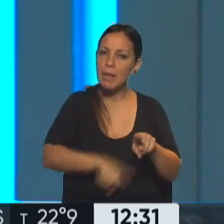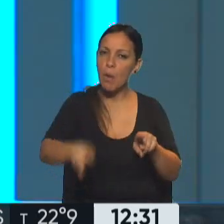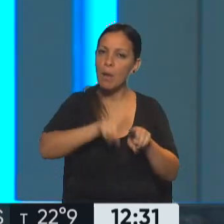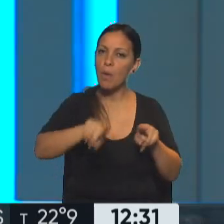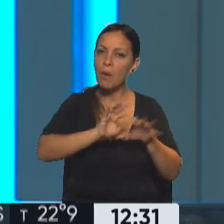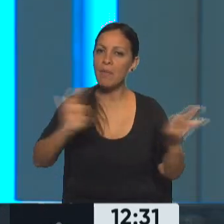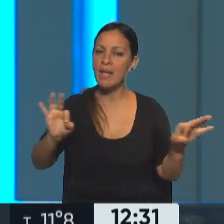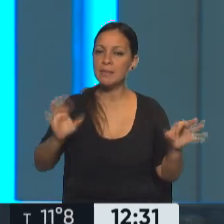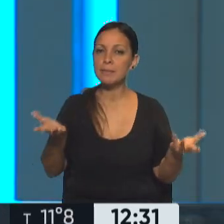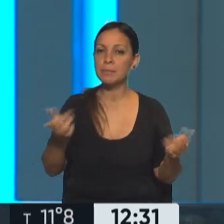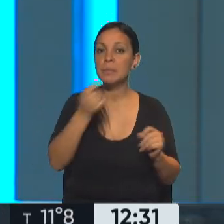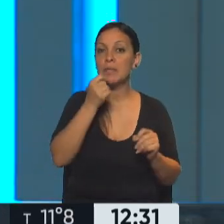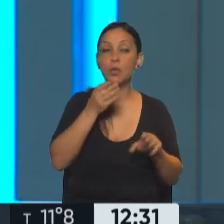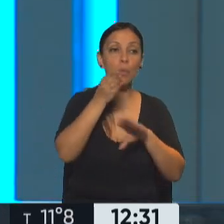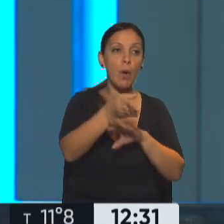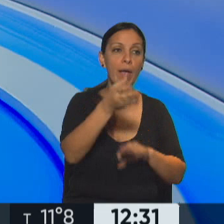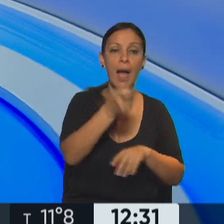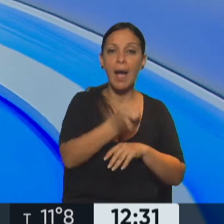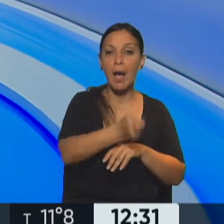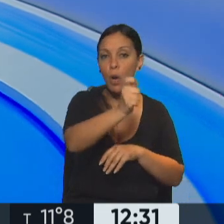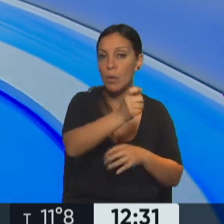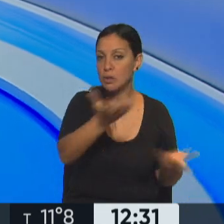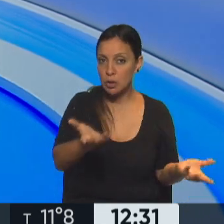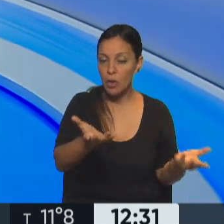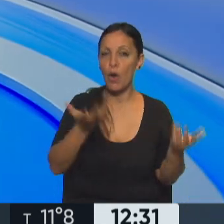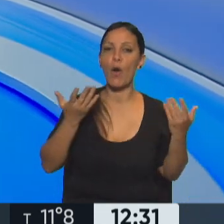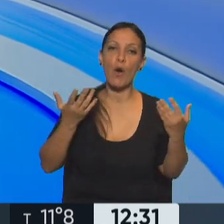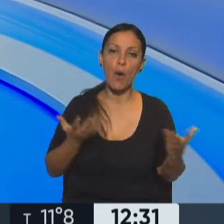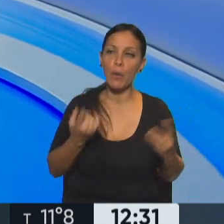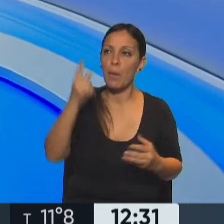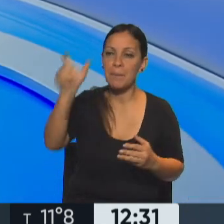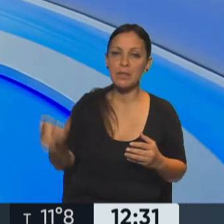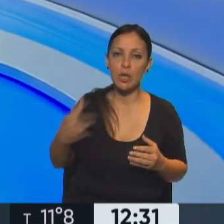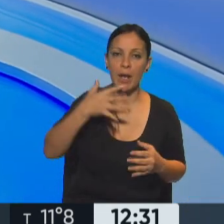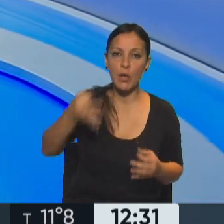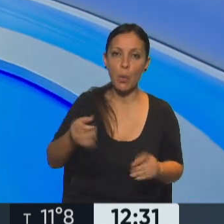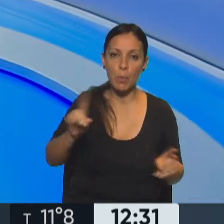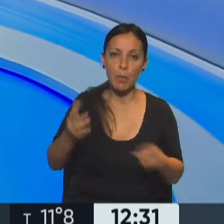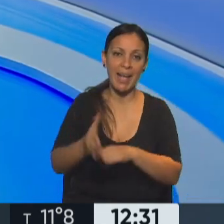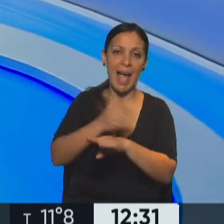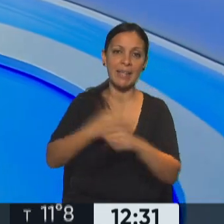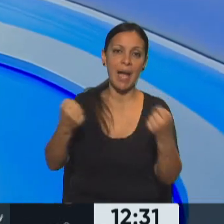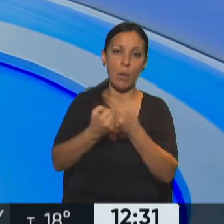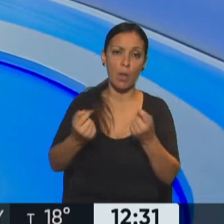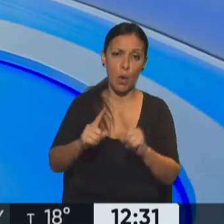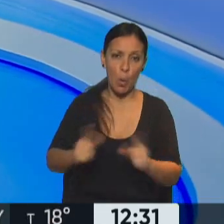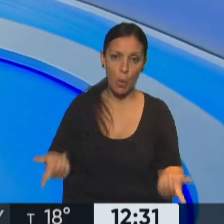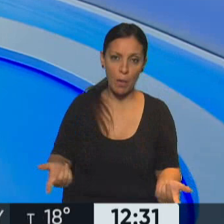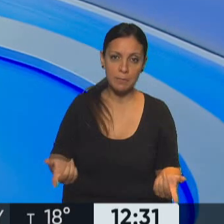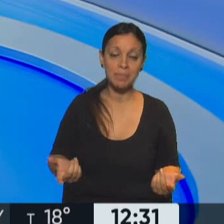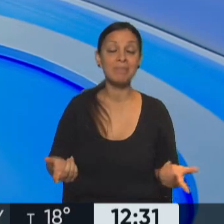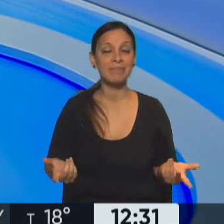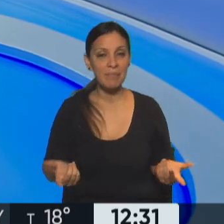y llega, digo, si uno llega a la justicia es porque evidentemente alguien no cumplió, pero no hubo posibilidad de llegar a un acuerdo tampoco. Esos son los estatutos